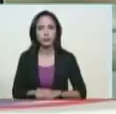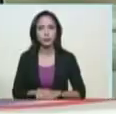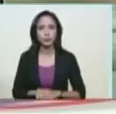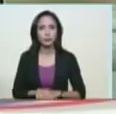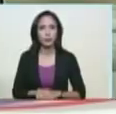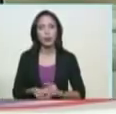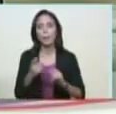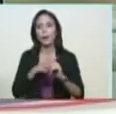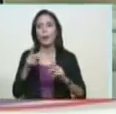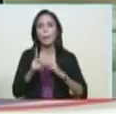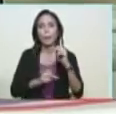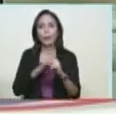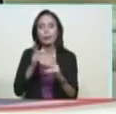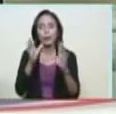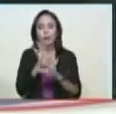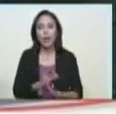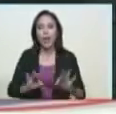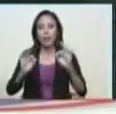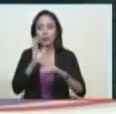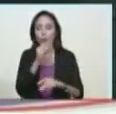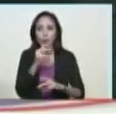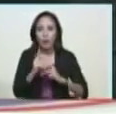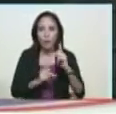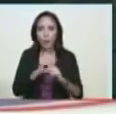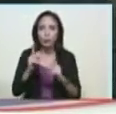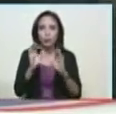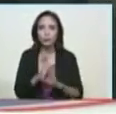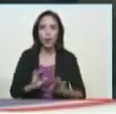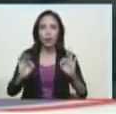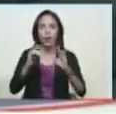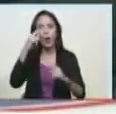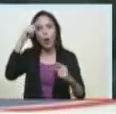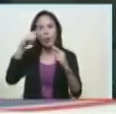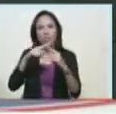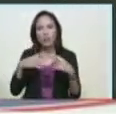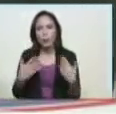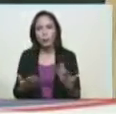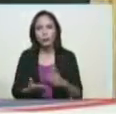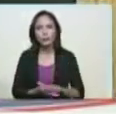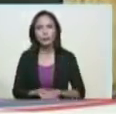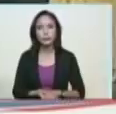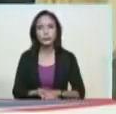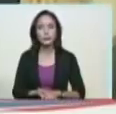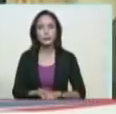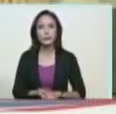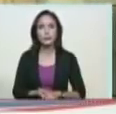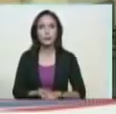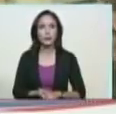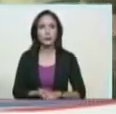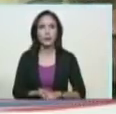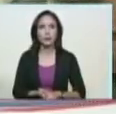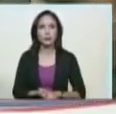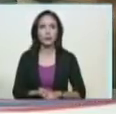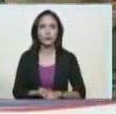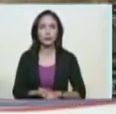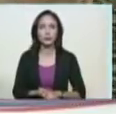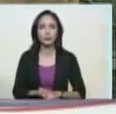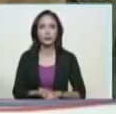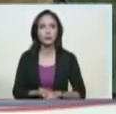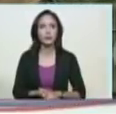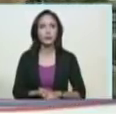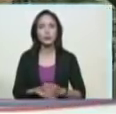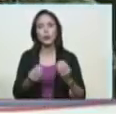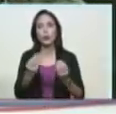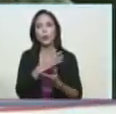poco productiva que tenía como objetivo como sabemos la captura del